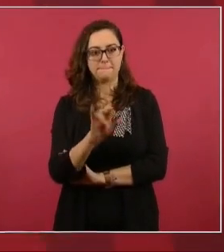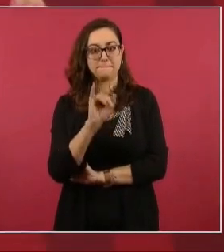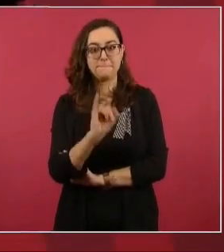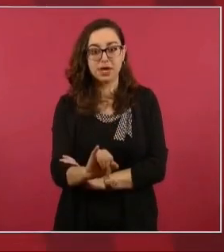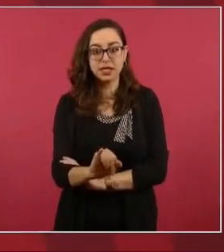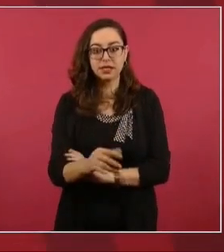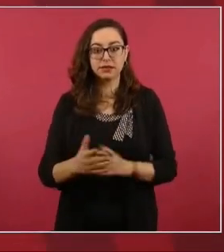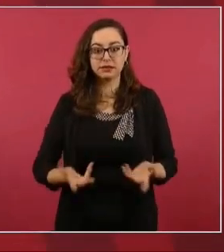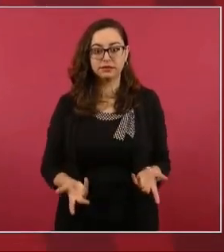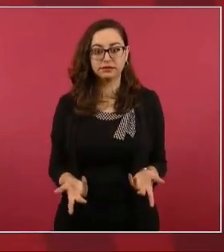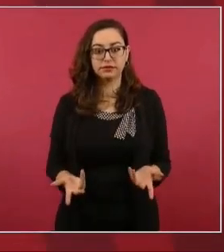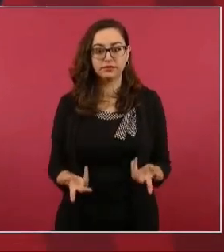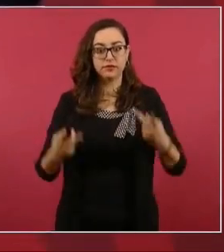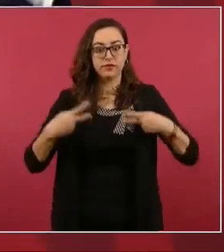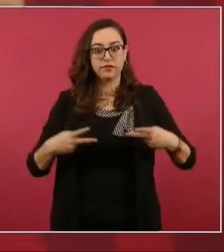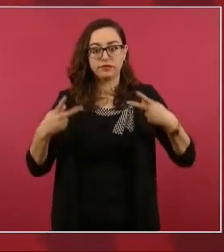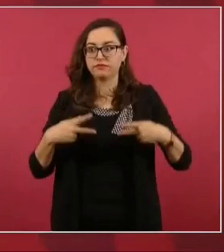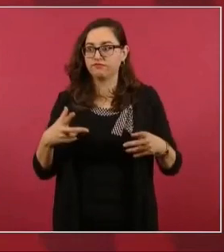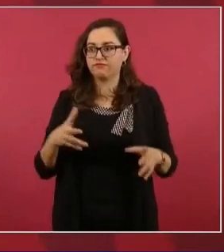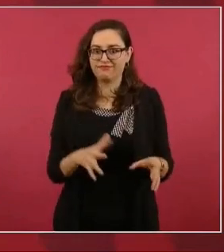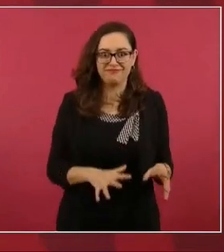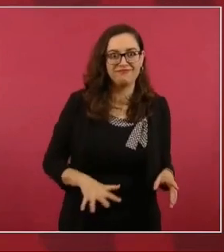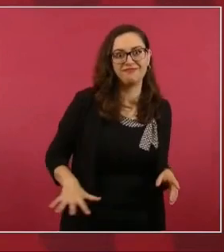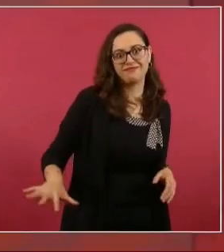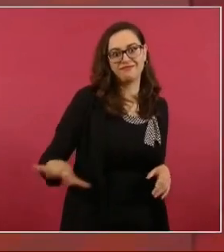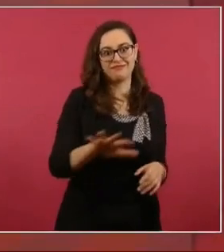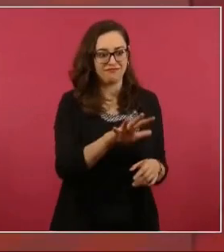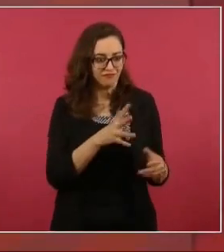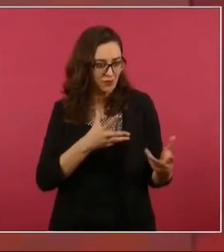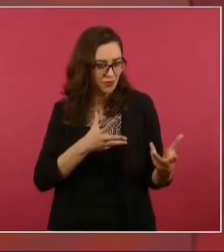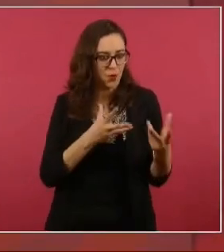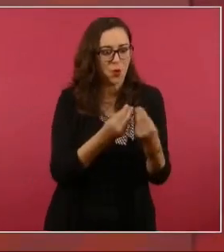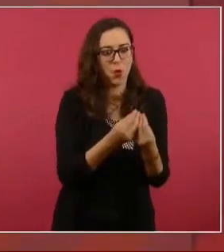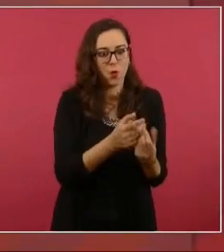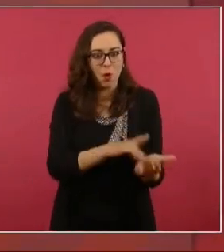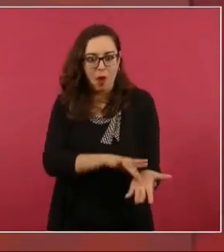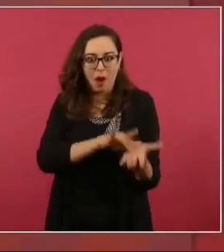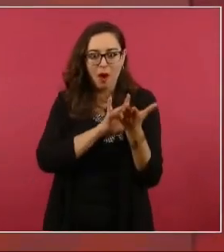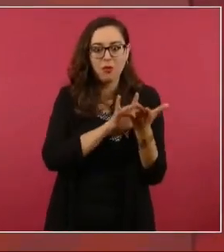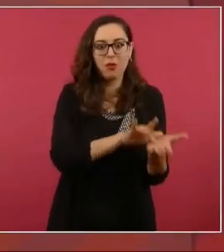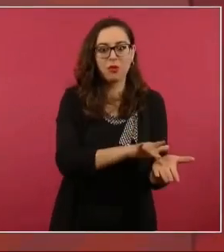con esa historia termina